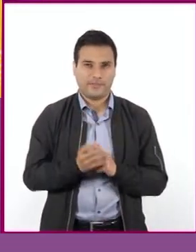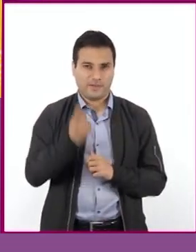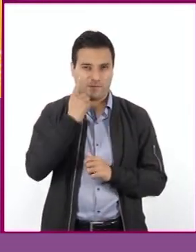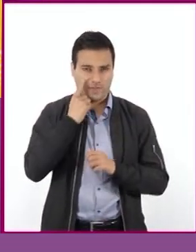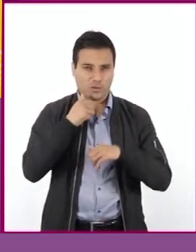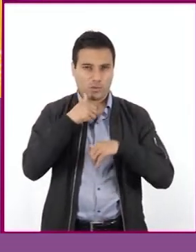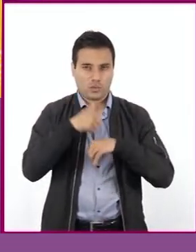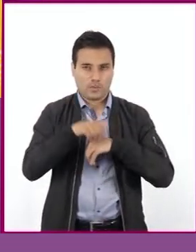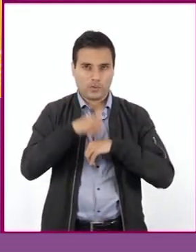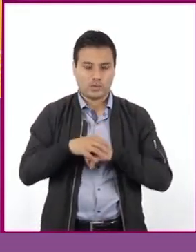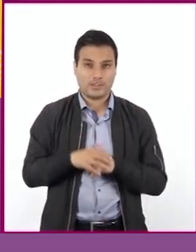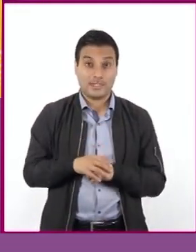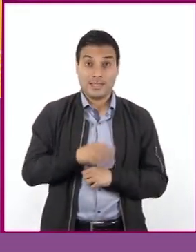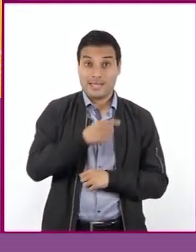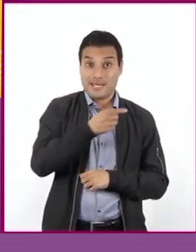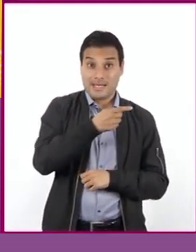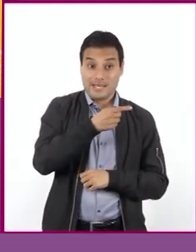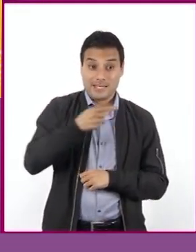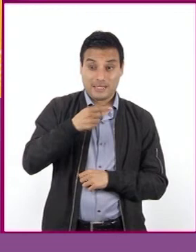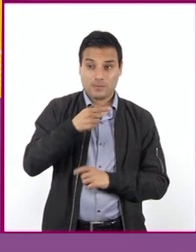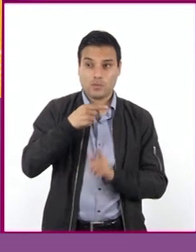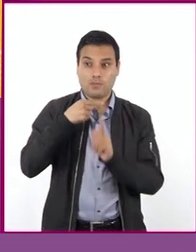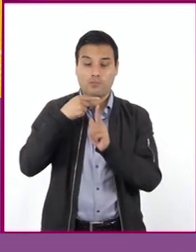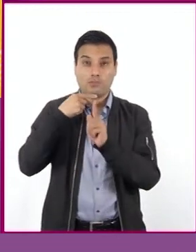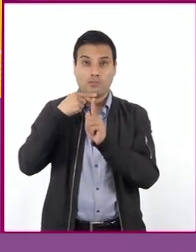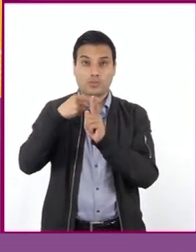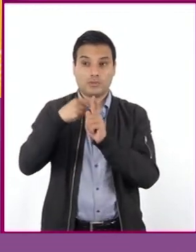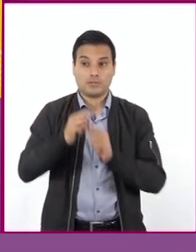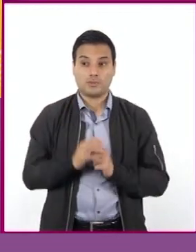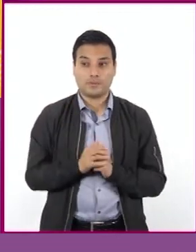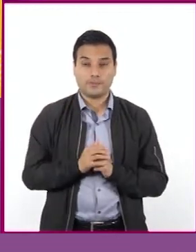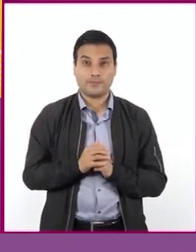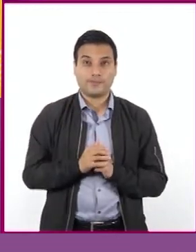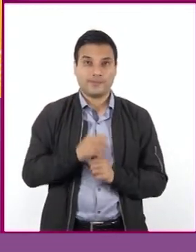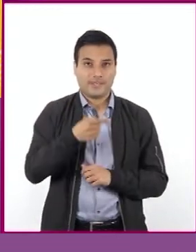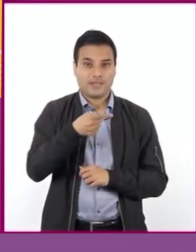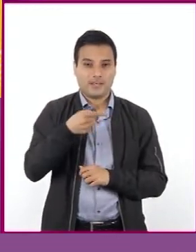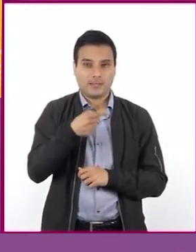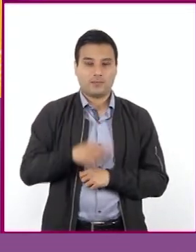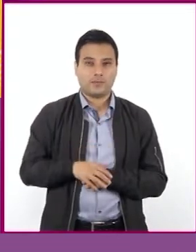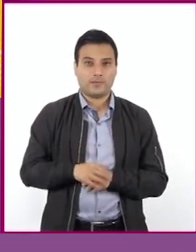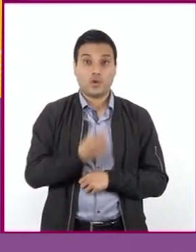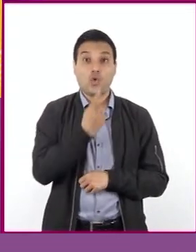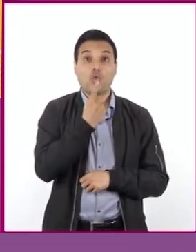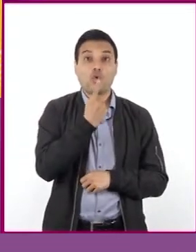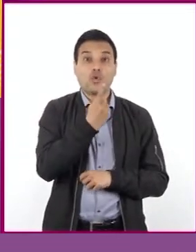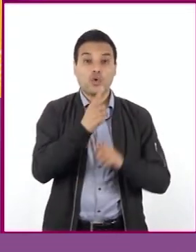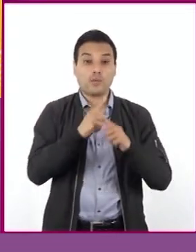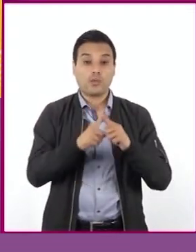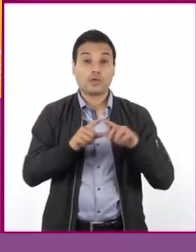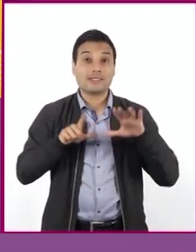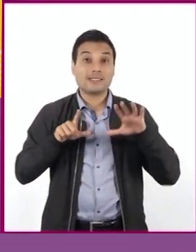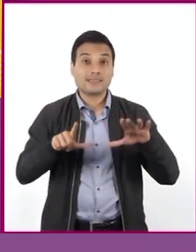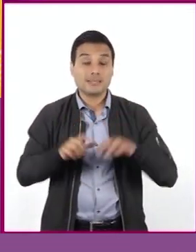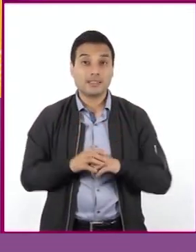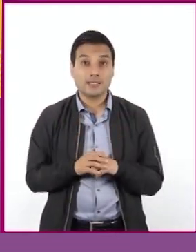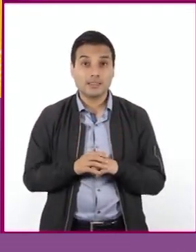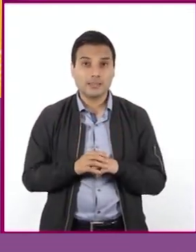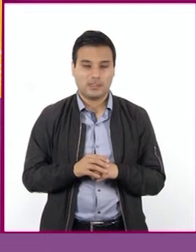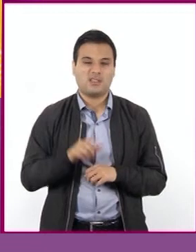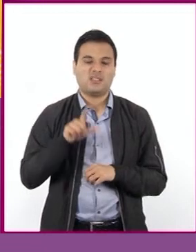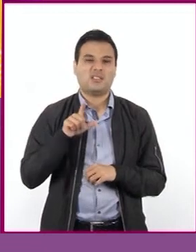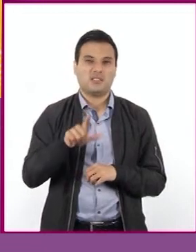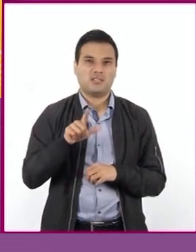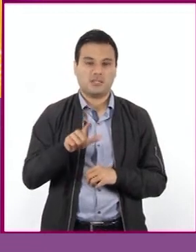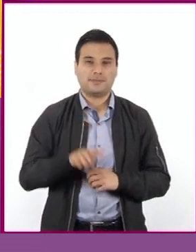numéricos, negativo por positivo es igual a negativo. 1 por 17 es igual a